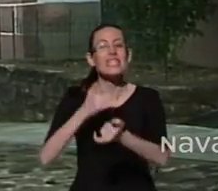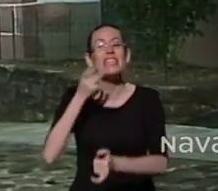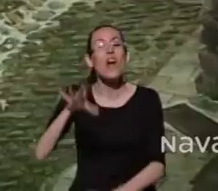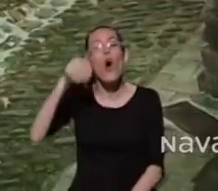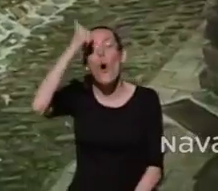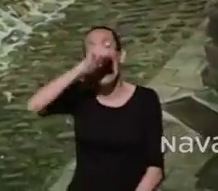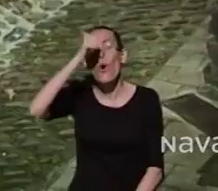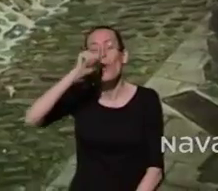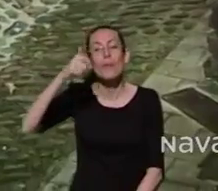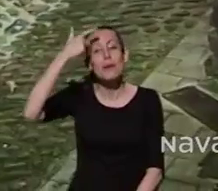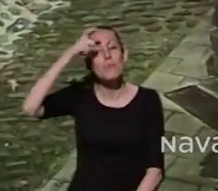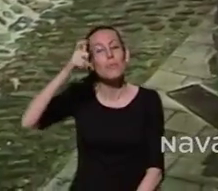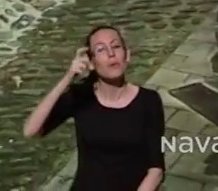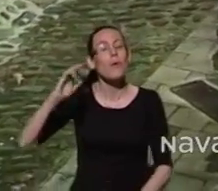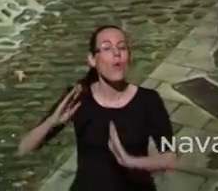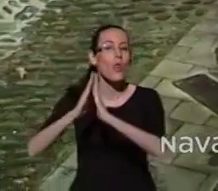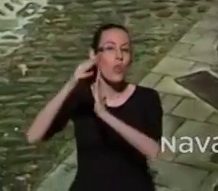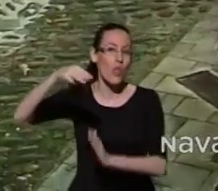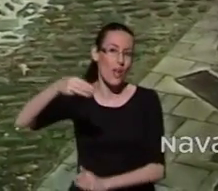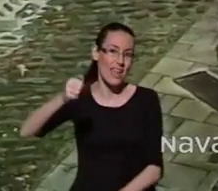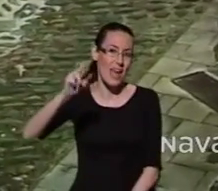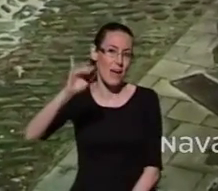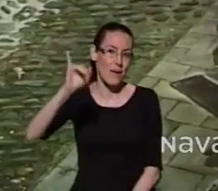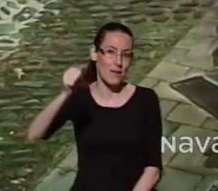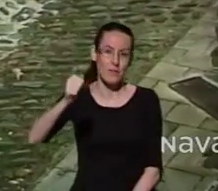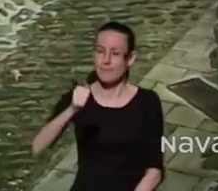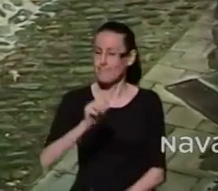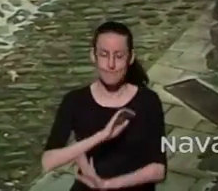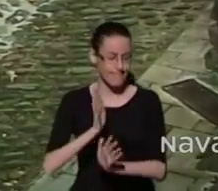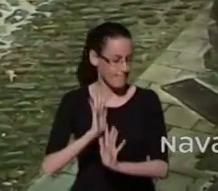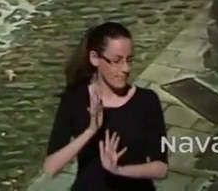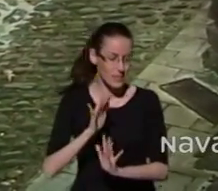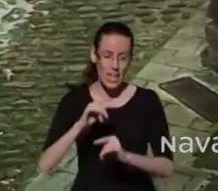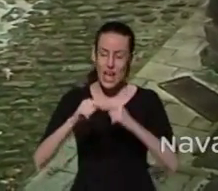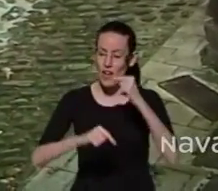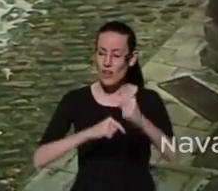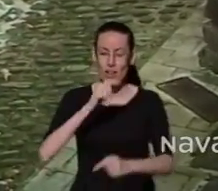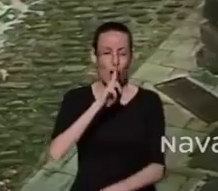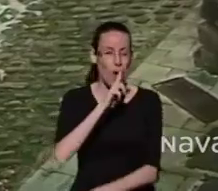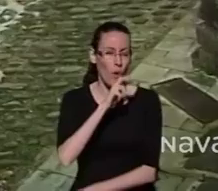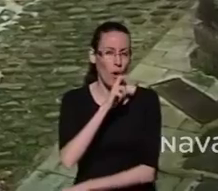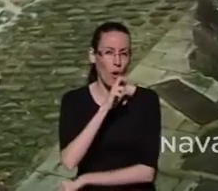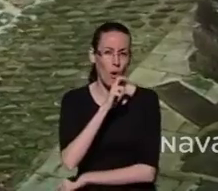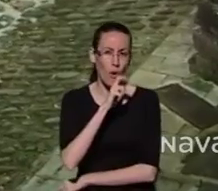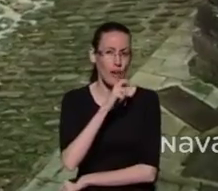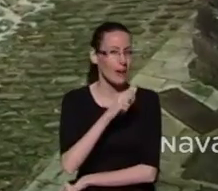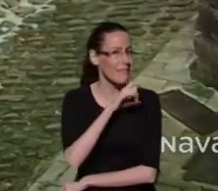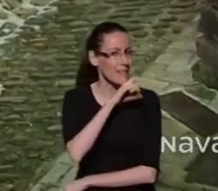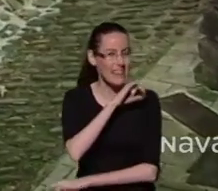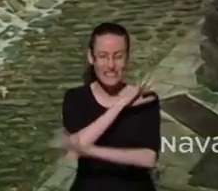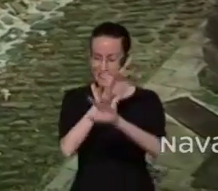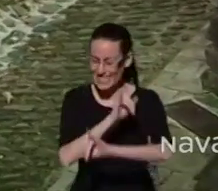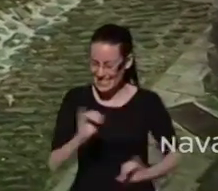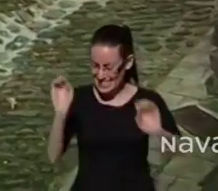casar. Pues fue la familia más desgraciada que pudo haber, porque él tenía la casa propia.